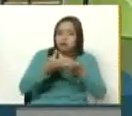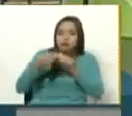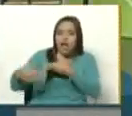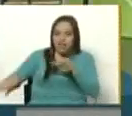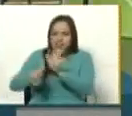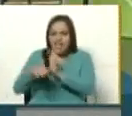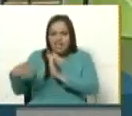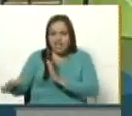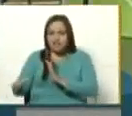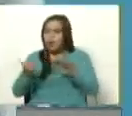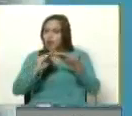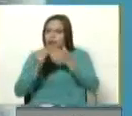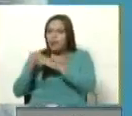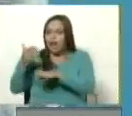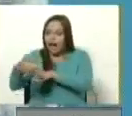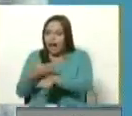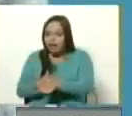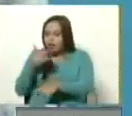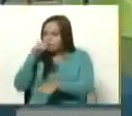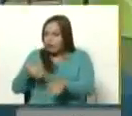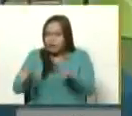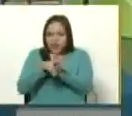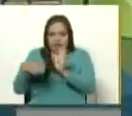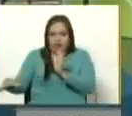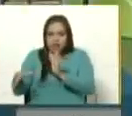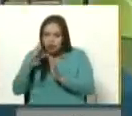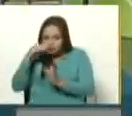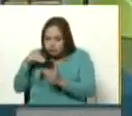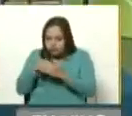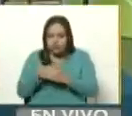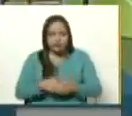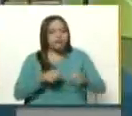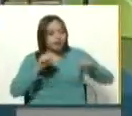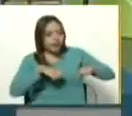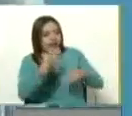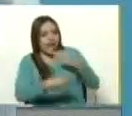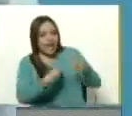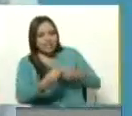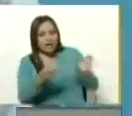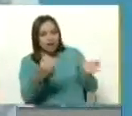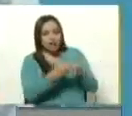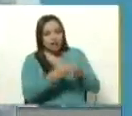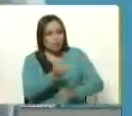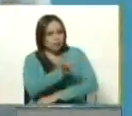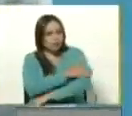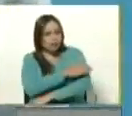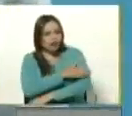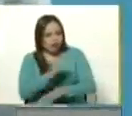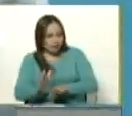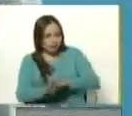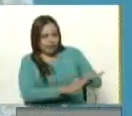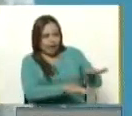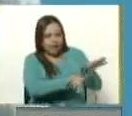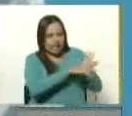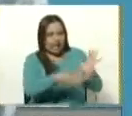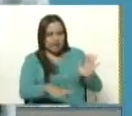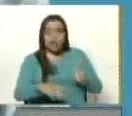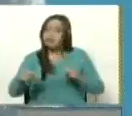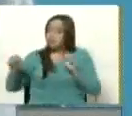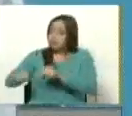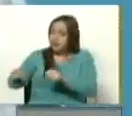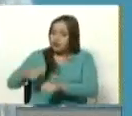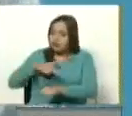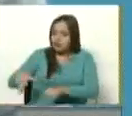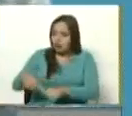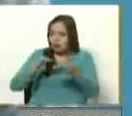general nunca tuvieron el derecho a expresar. Y eso era lo que estaba haciendo la derecha, coartando el derecho. Y lo otro es que nosotros los de los barrios, los de las